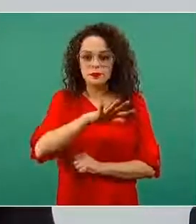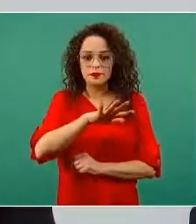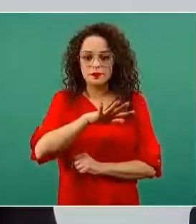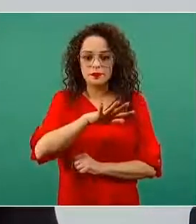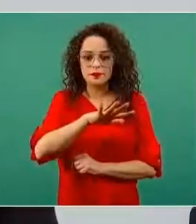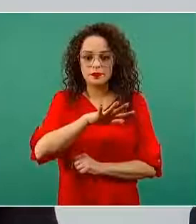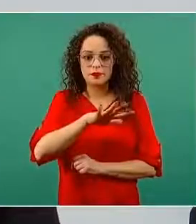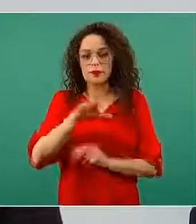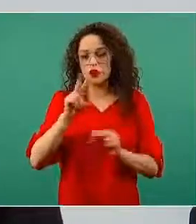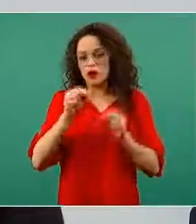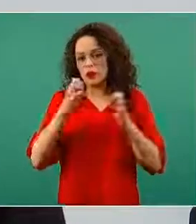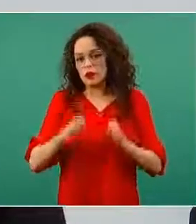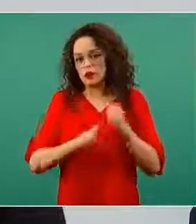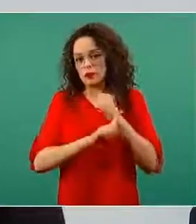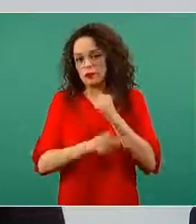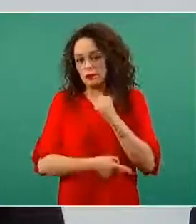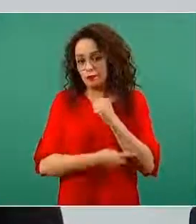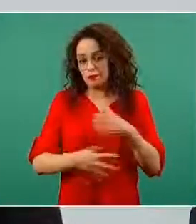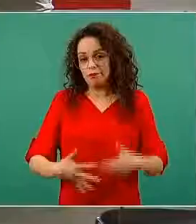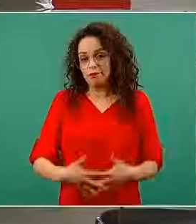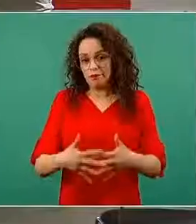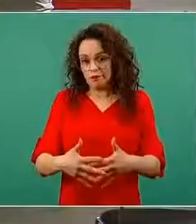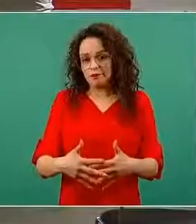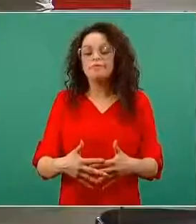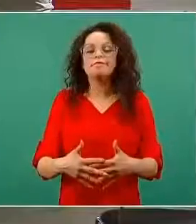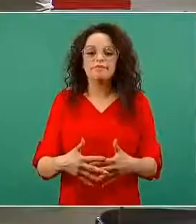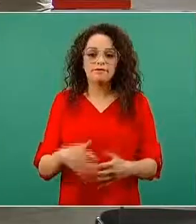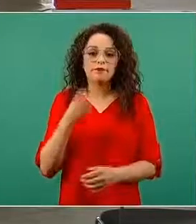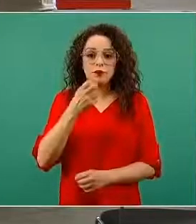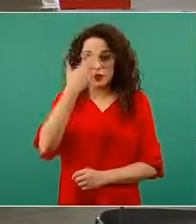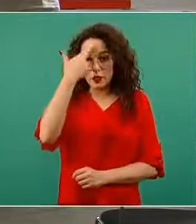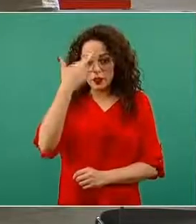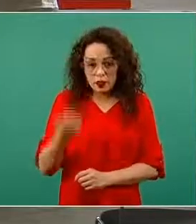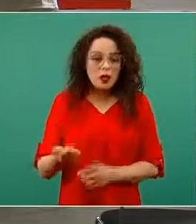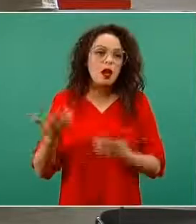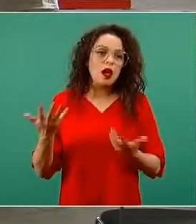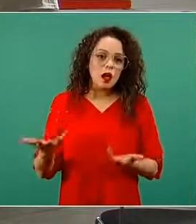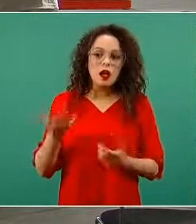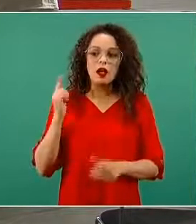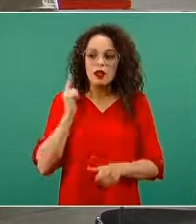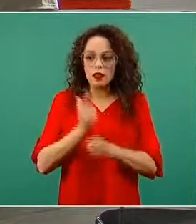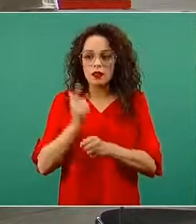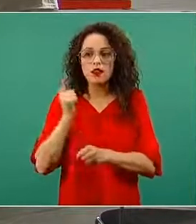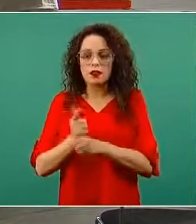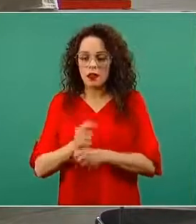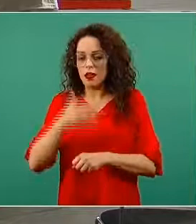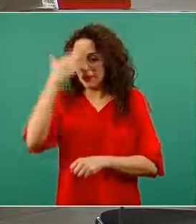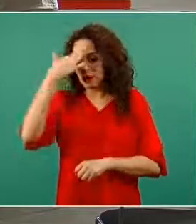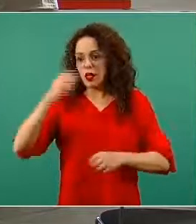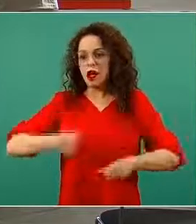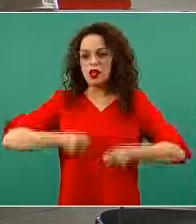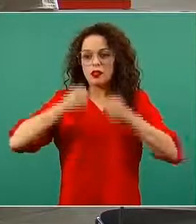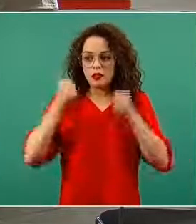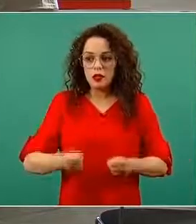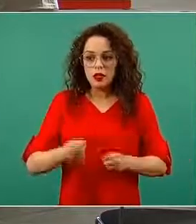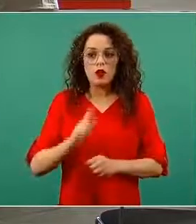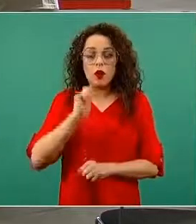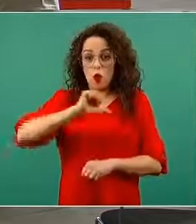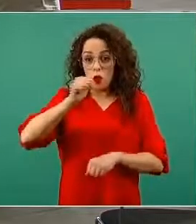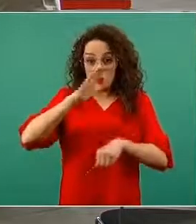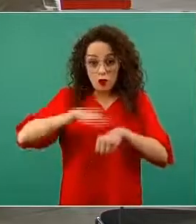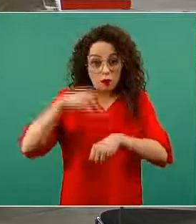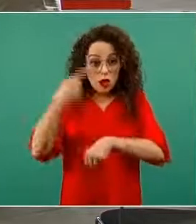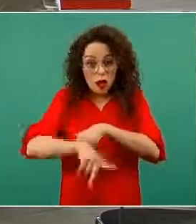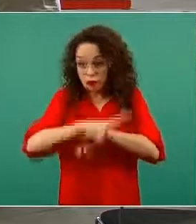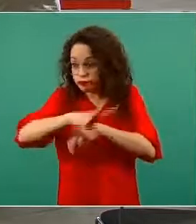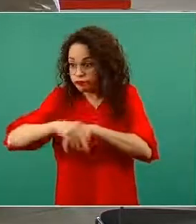no está embarazada, y por ello nos da un cierto grado de certeza que no hay riesgos adicionales.